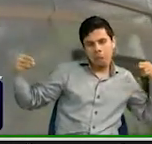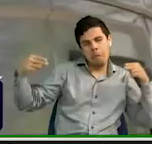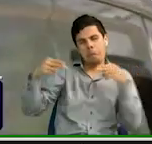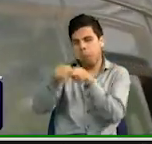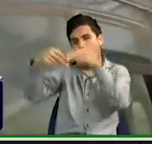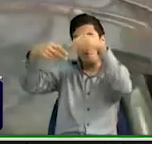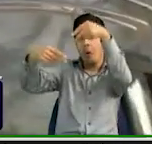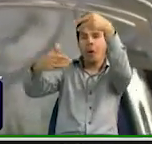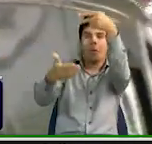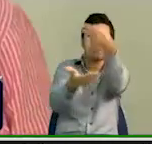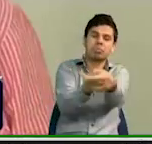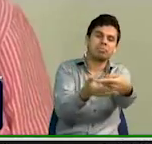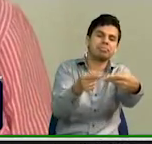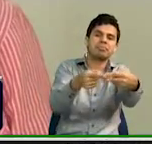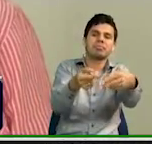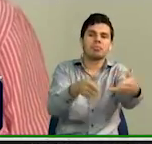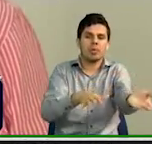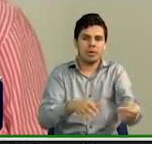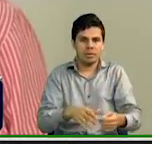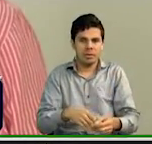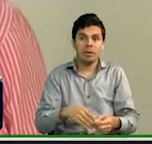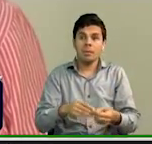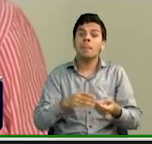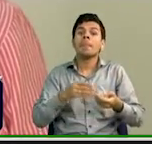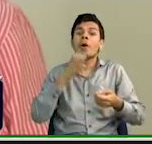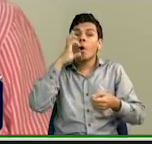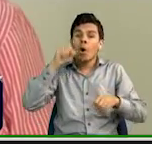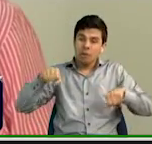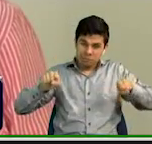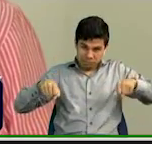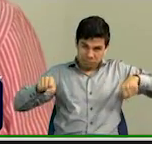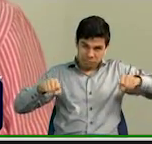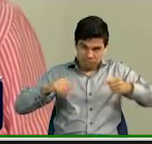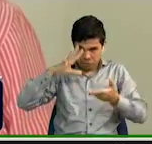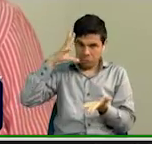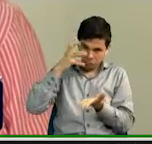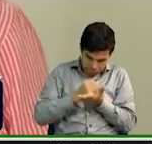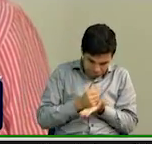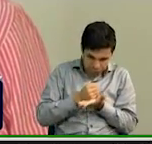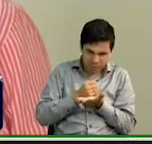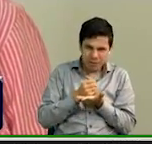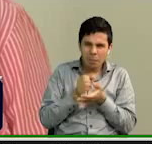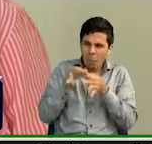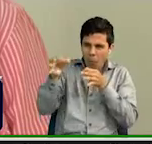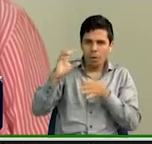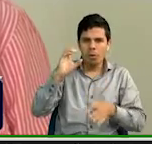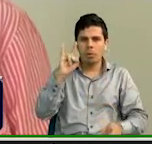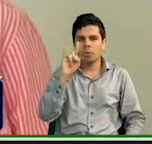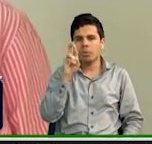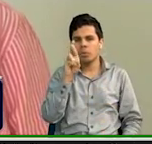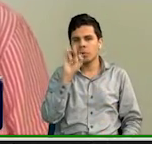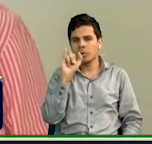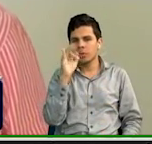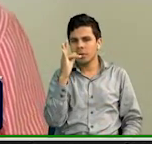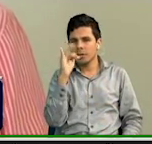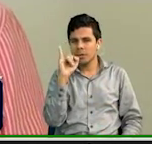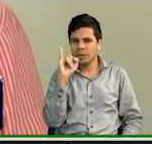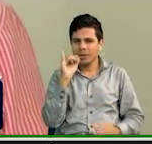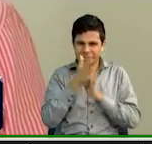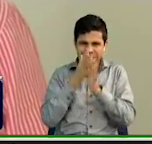salía del ramal de jurdan tuvo un trauma craneoencefálico severo con fractura de huesos propios